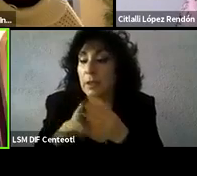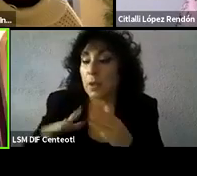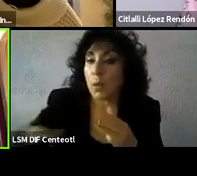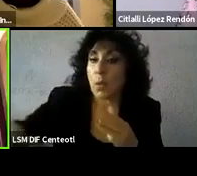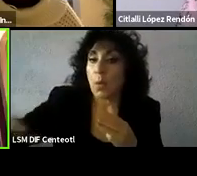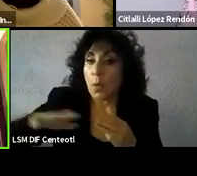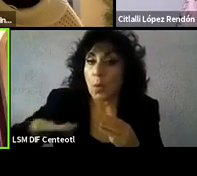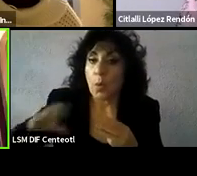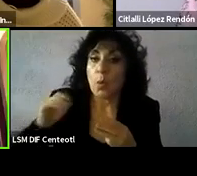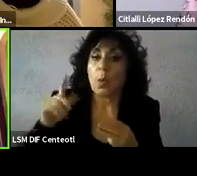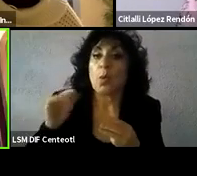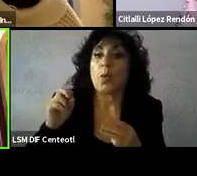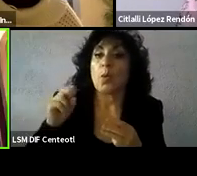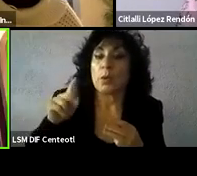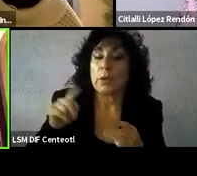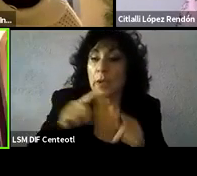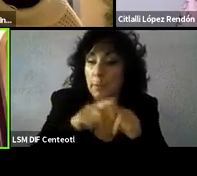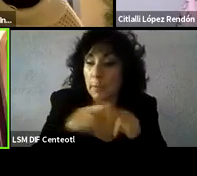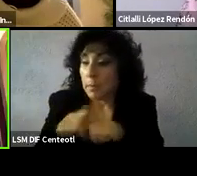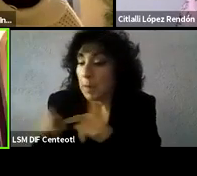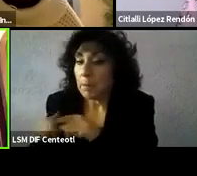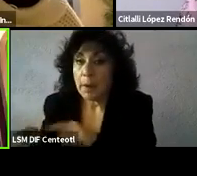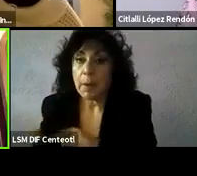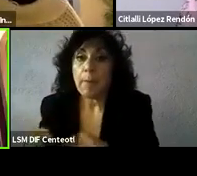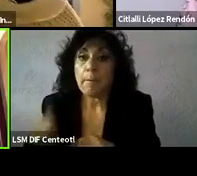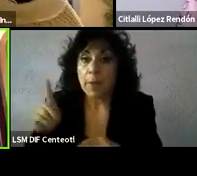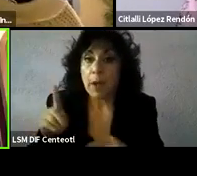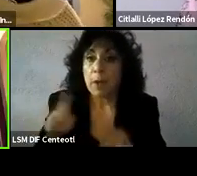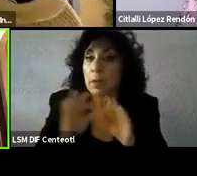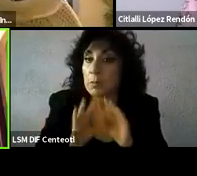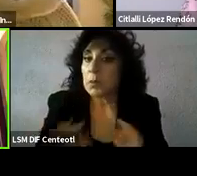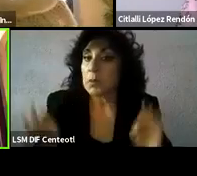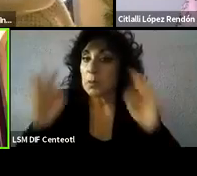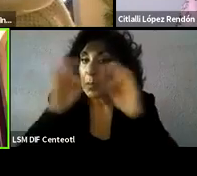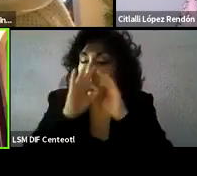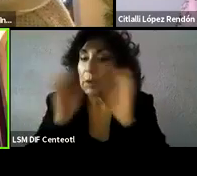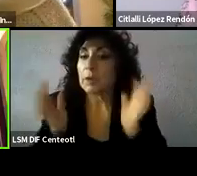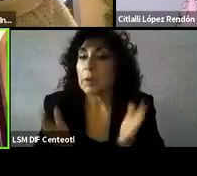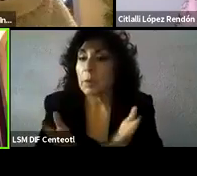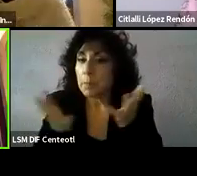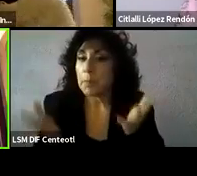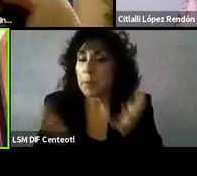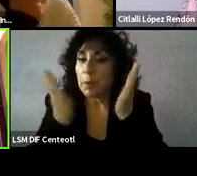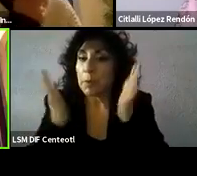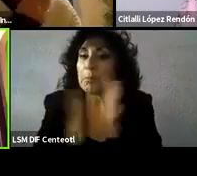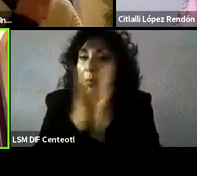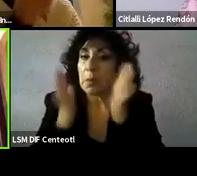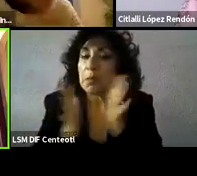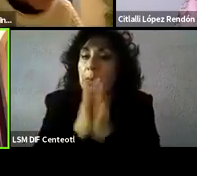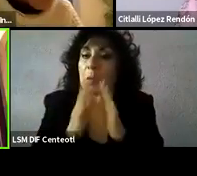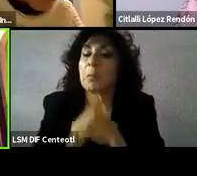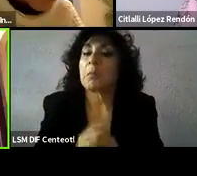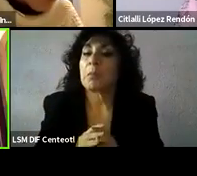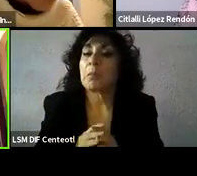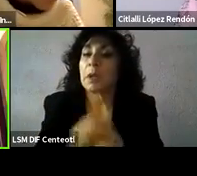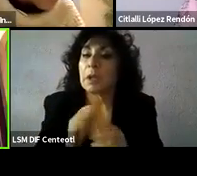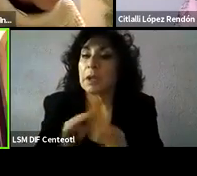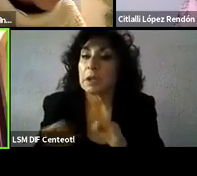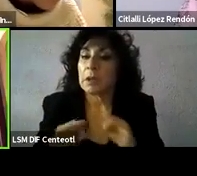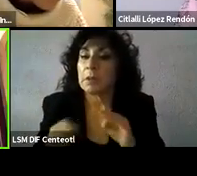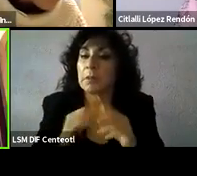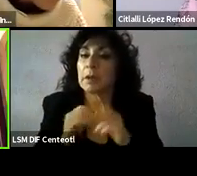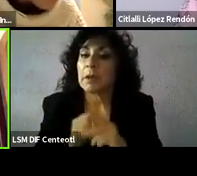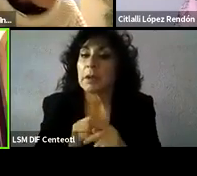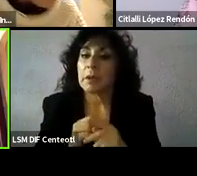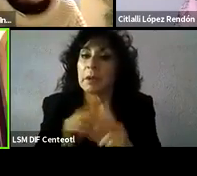¿saben? Por ejemplo, hay un impacto de aquellos promotoras de paz que hablan con la mamá y que tiene un impacto